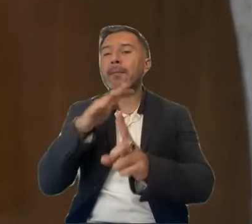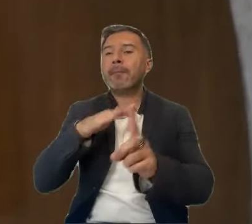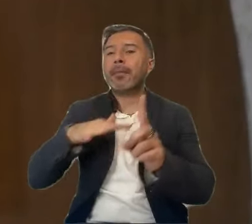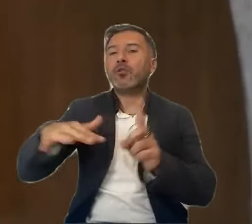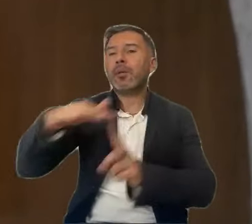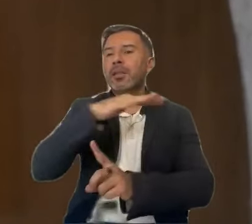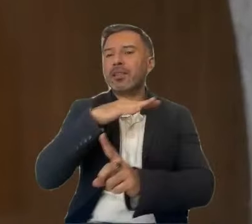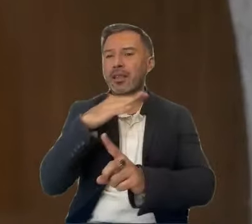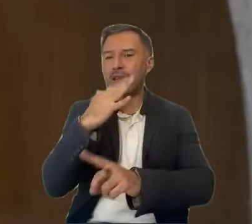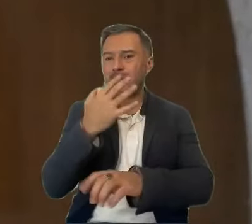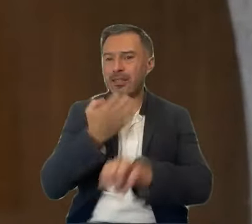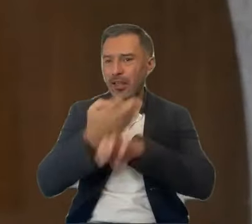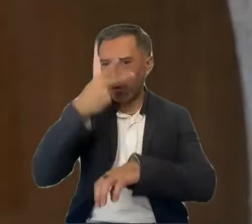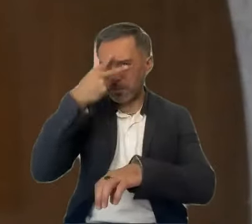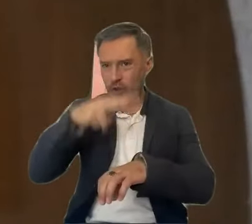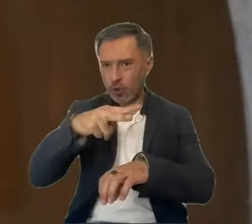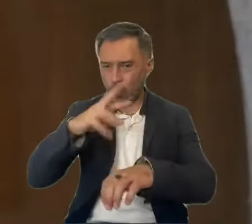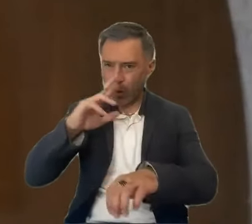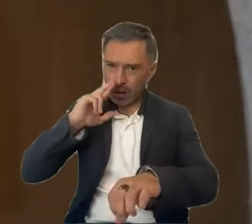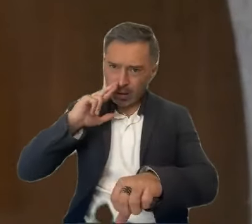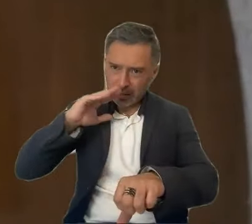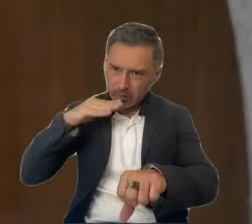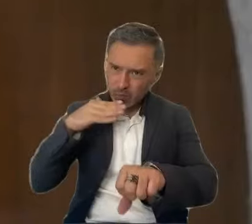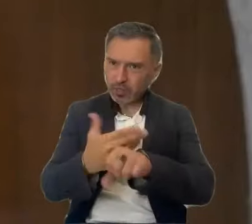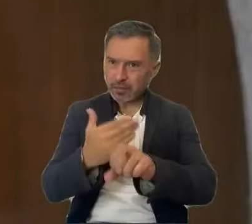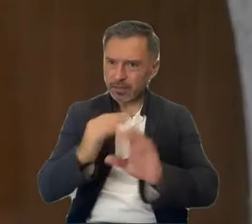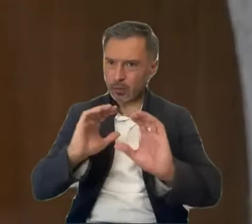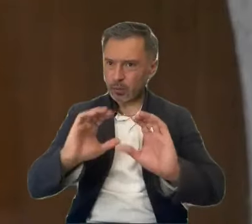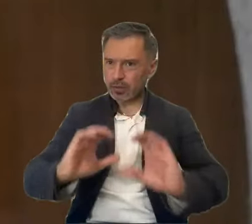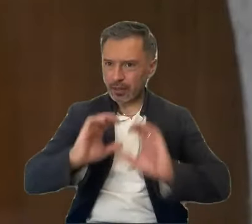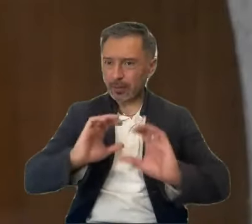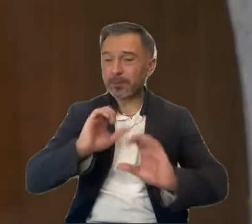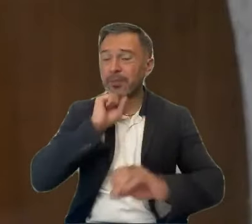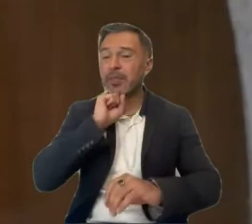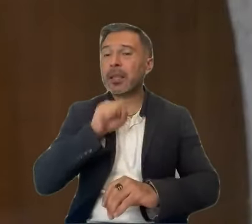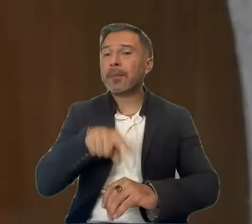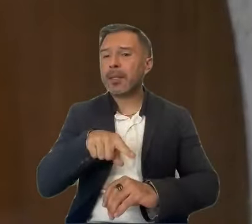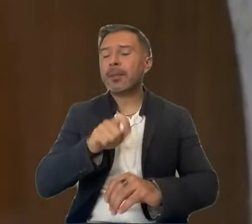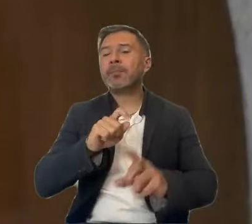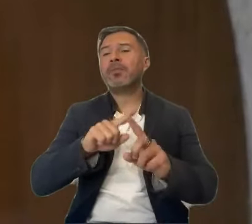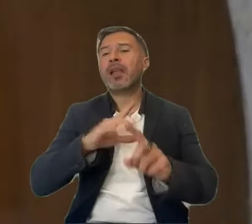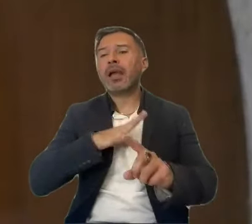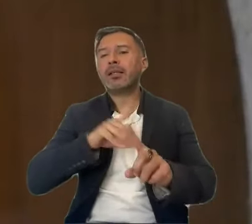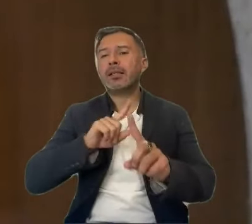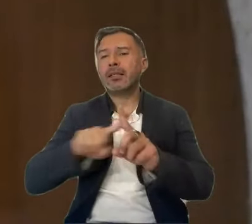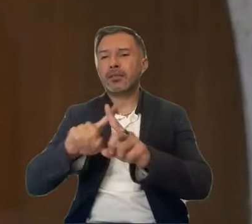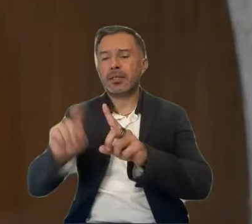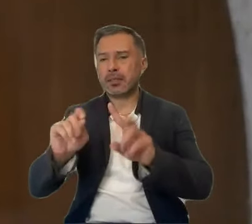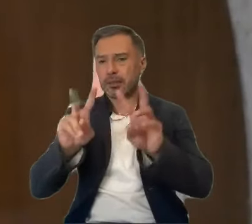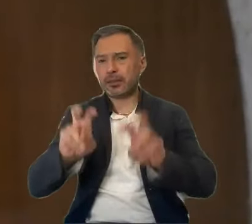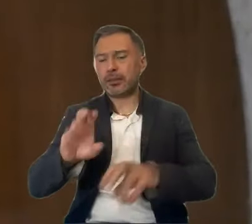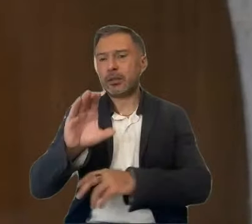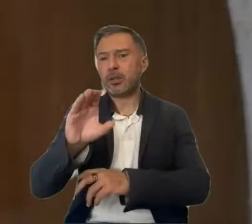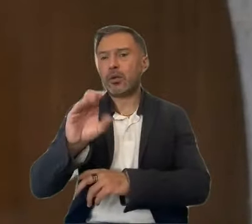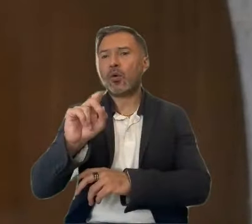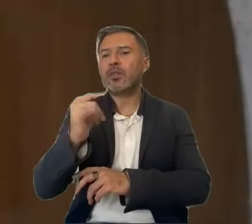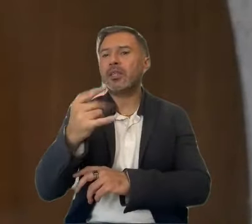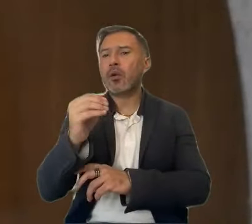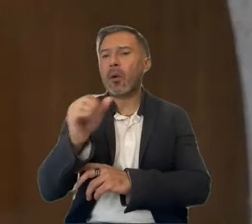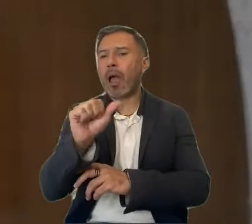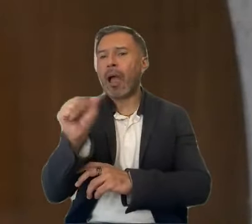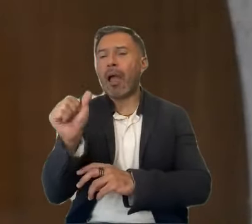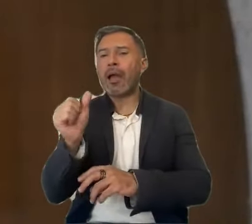Estado de México y se reforman y derogan diversas disposiciones del Código para la